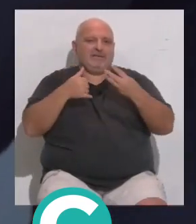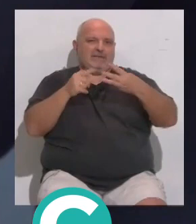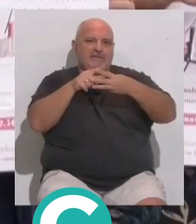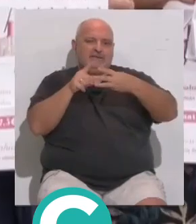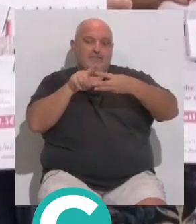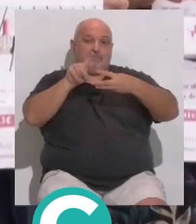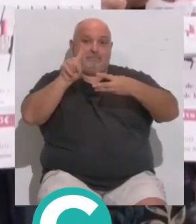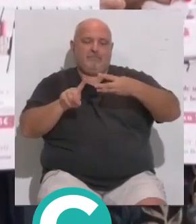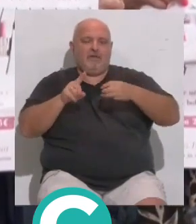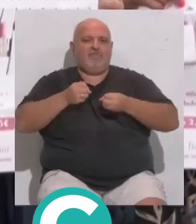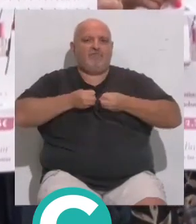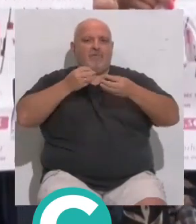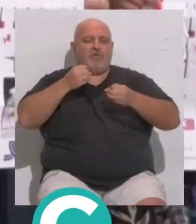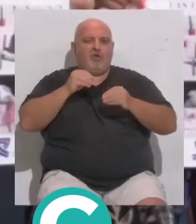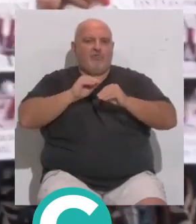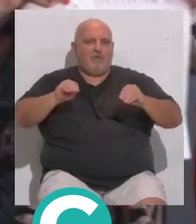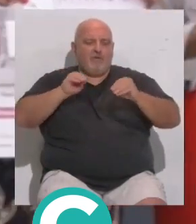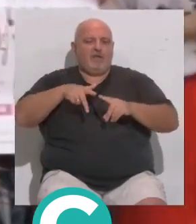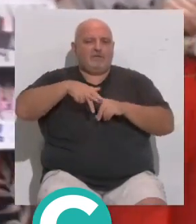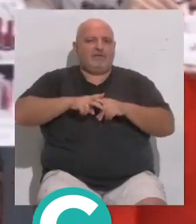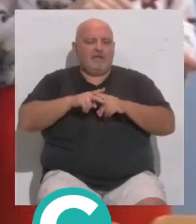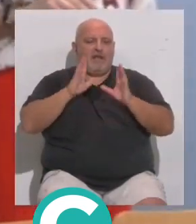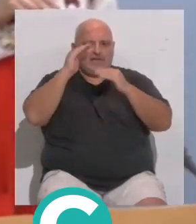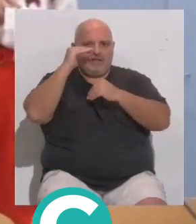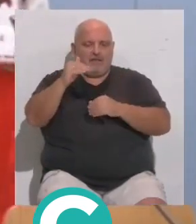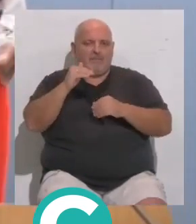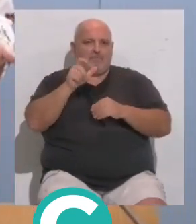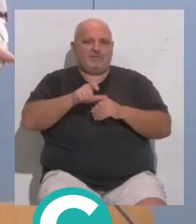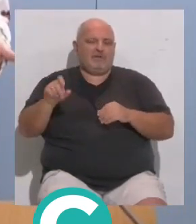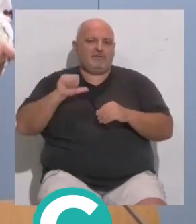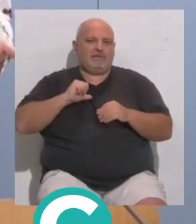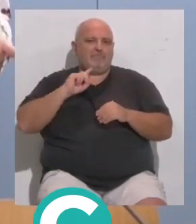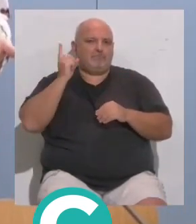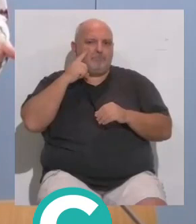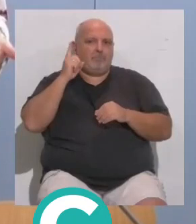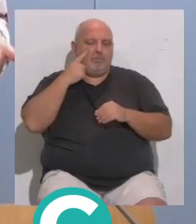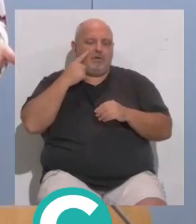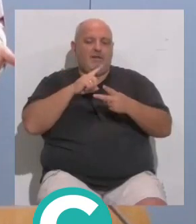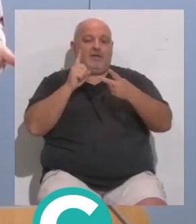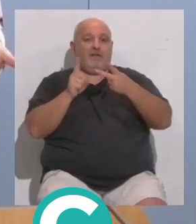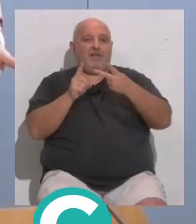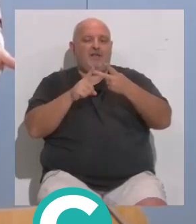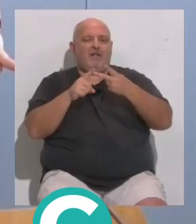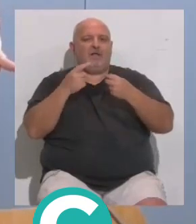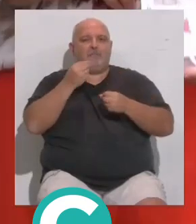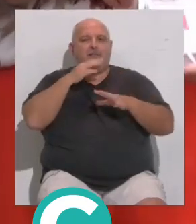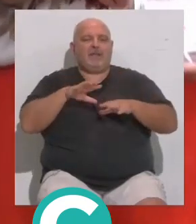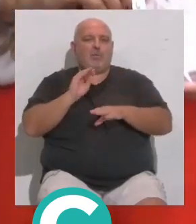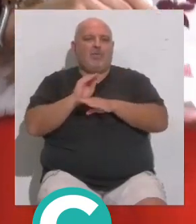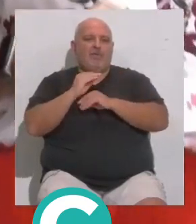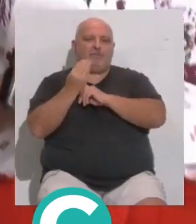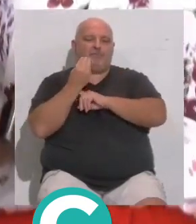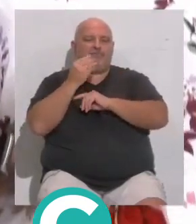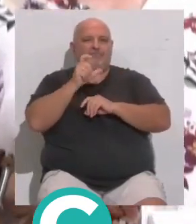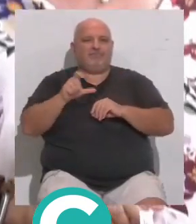En primer lugar, de información y formación con talleres y asistencia a personas diagnosticadas. La segunda línea, de bienestar y cuidado, con